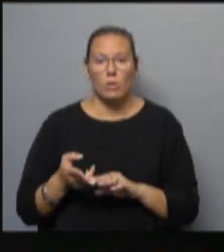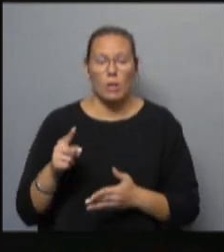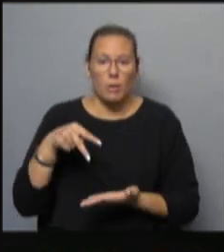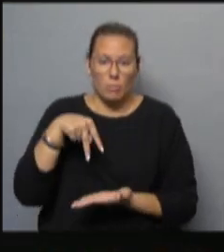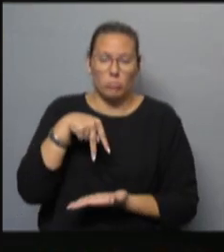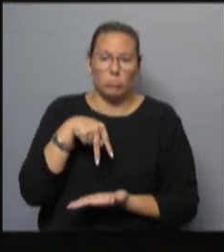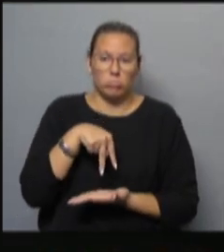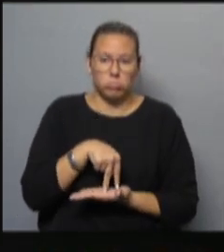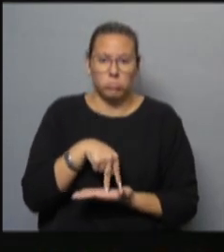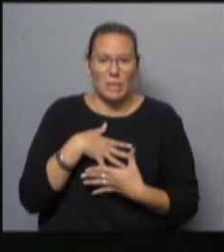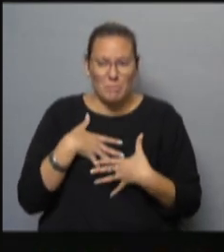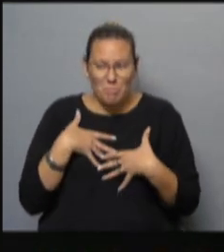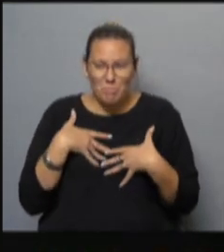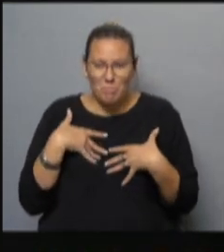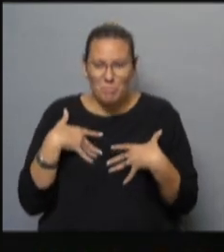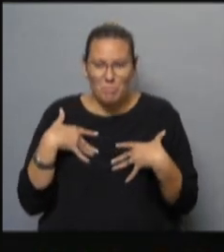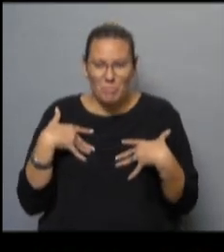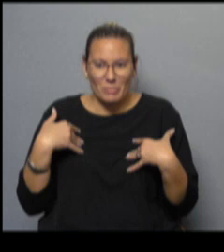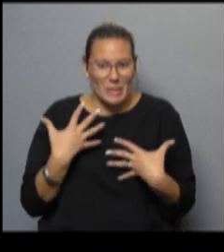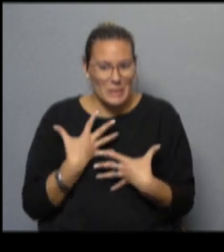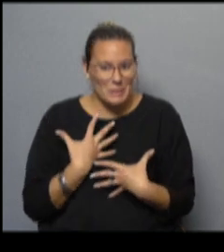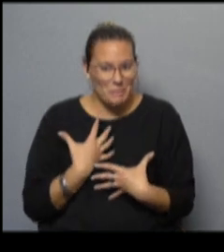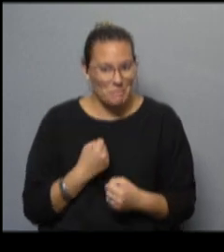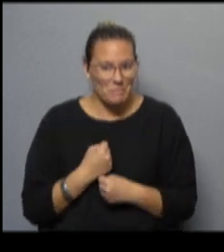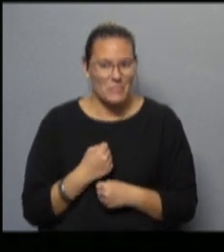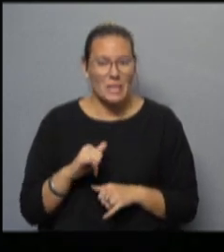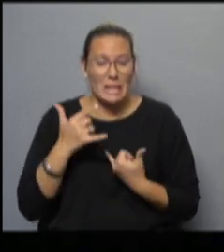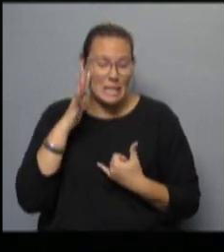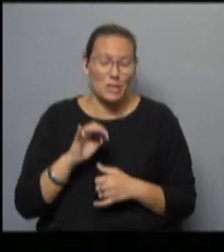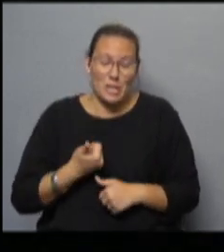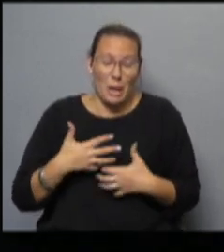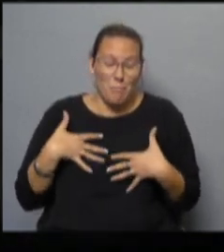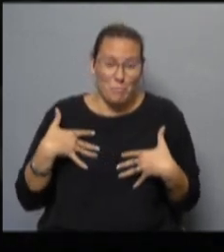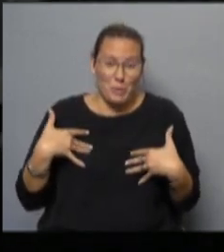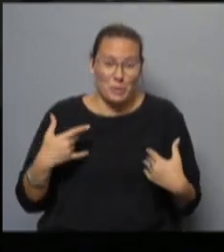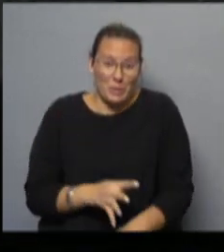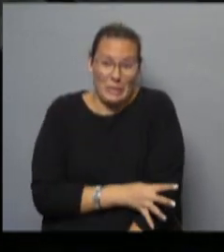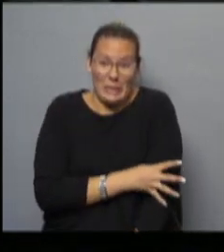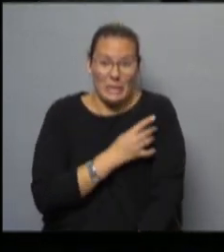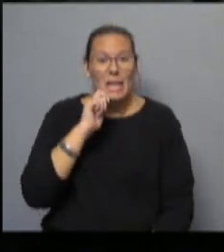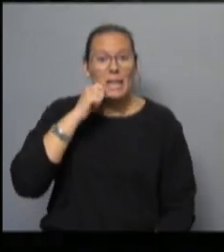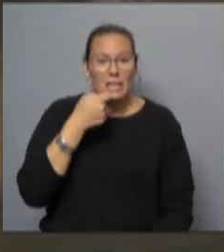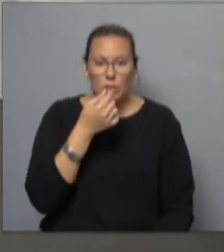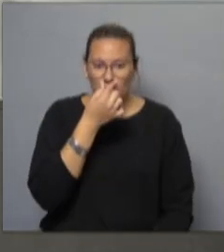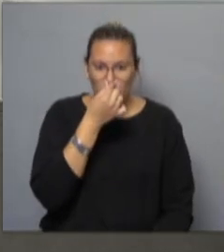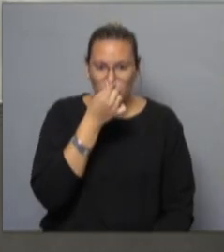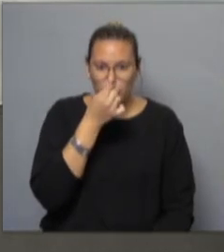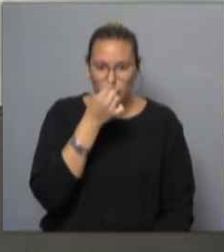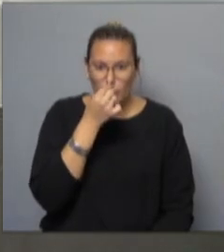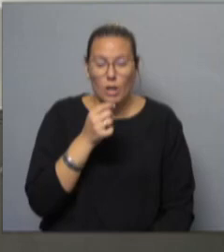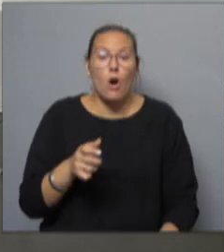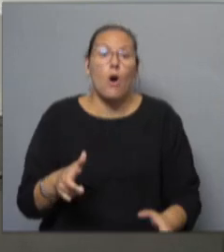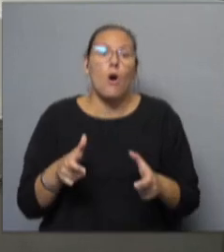siempre me emociona mucho me conmueve y creo que son emociones que linda que linda buena ojalá